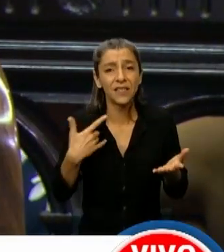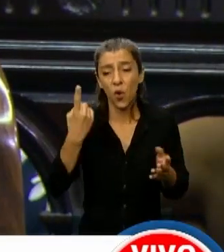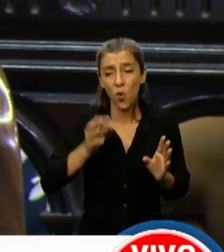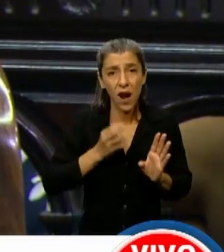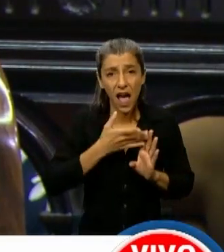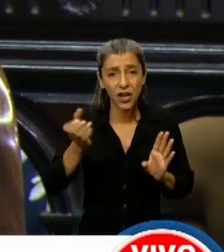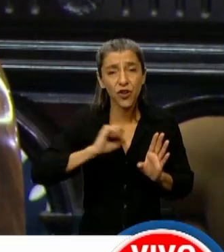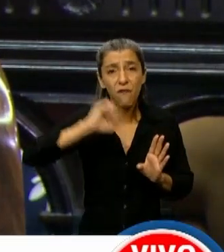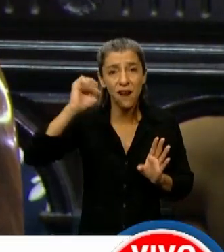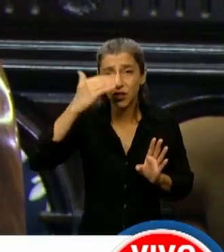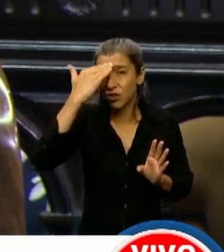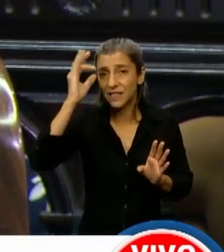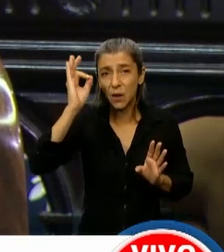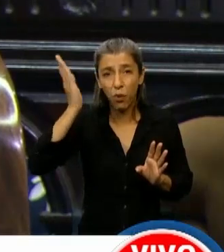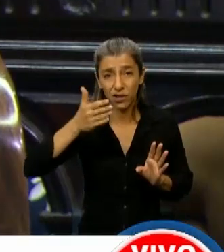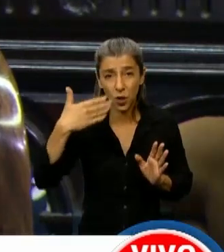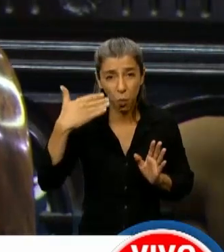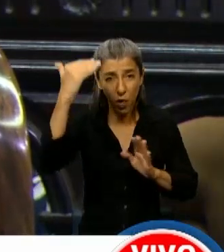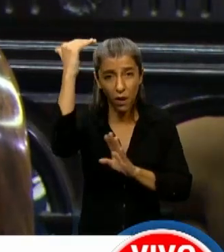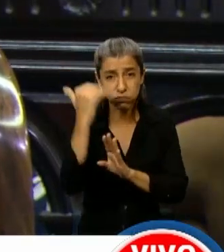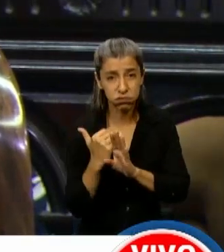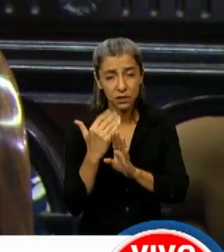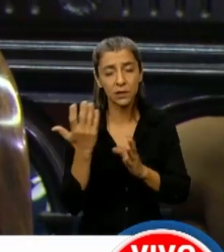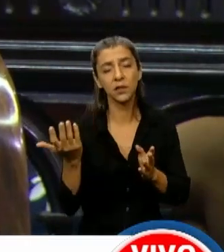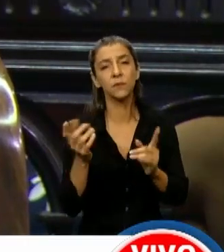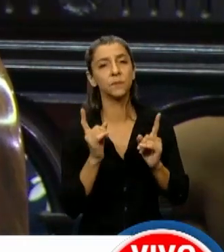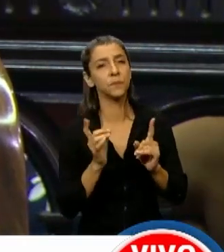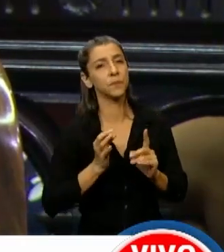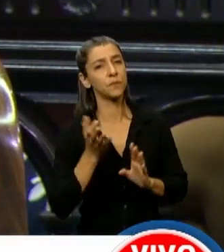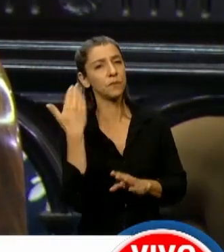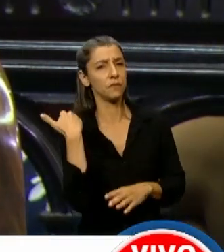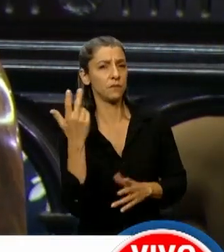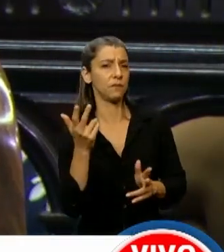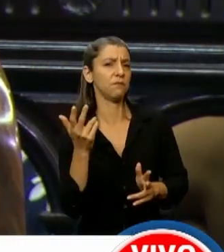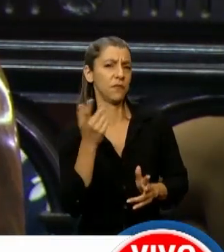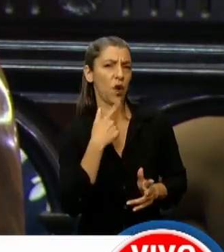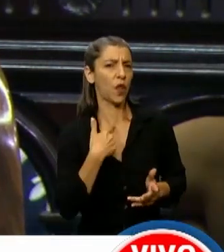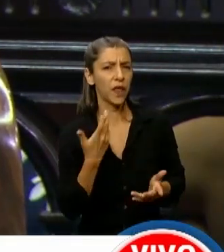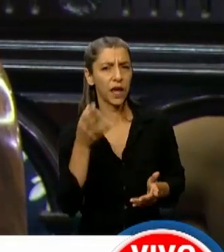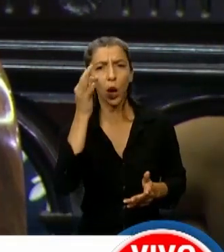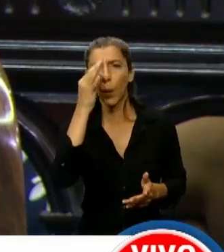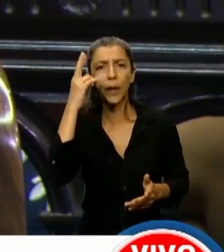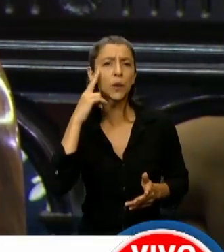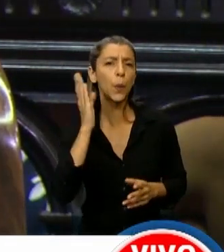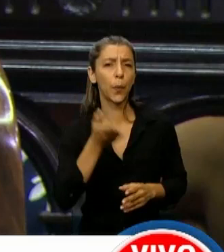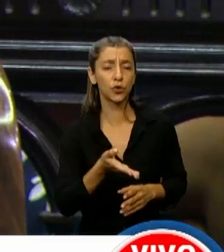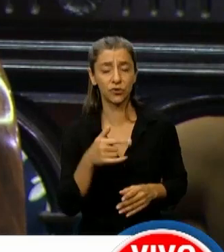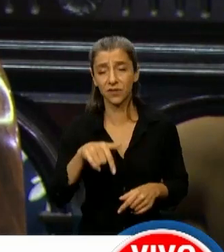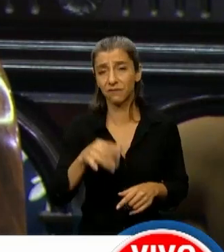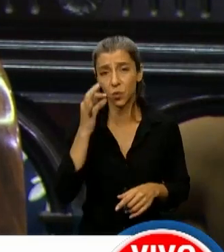año? Pero además ya el año pasado nos dijeron que iba a haber 29% de inflación y estamos en el